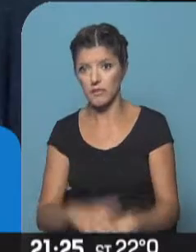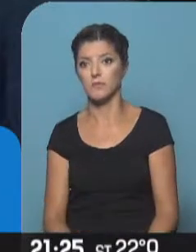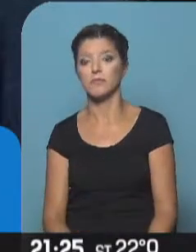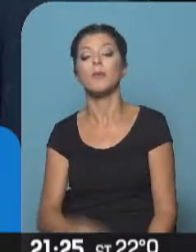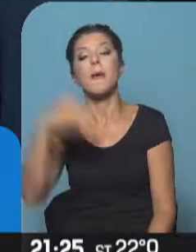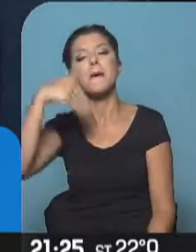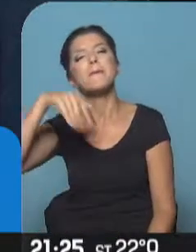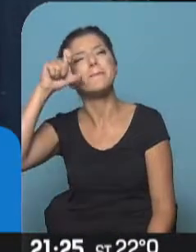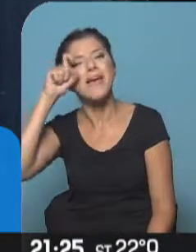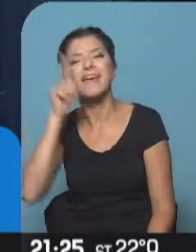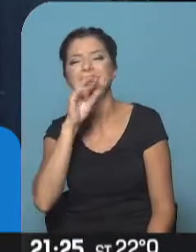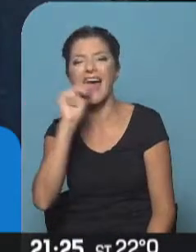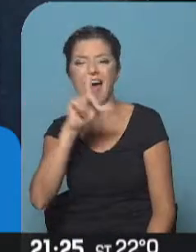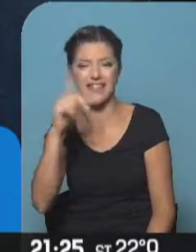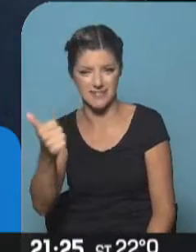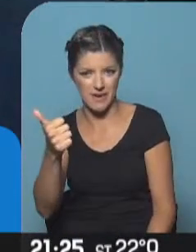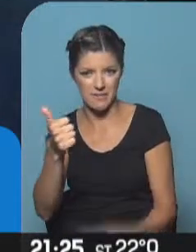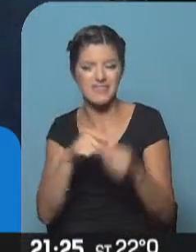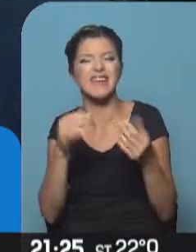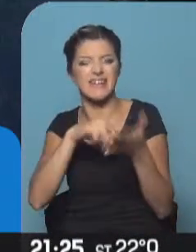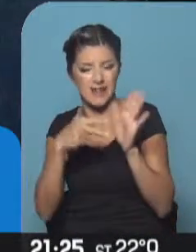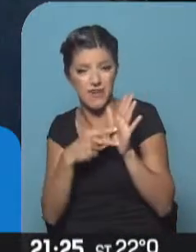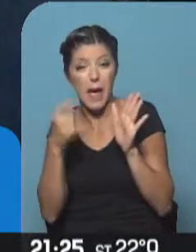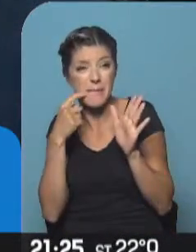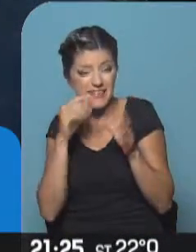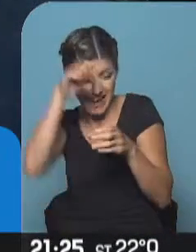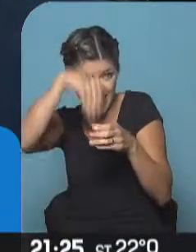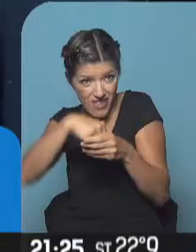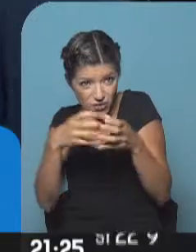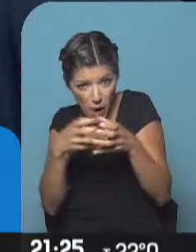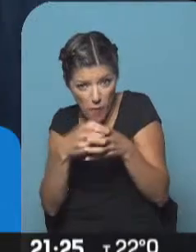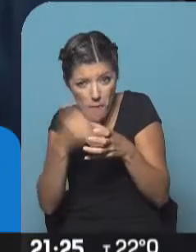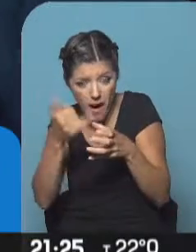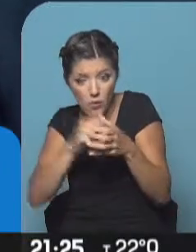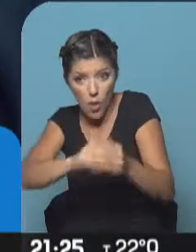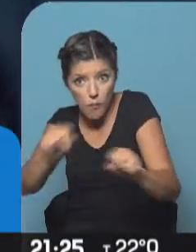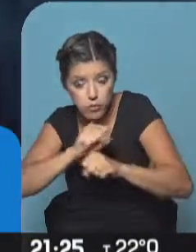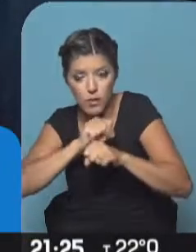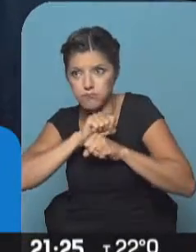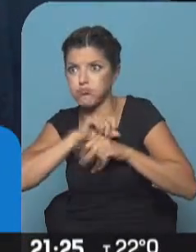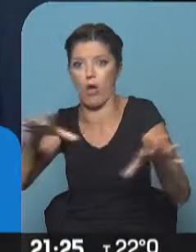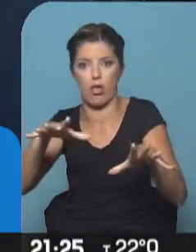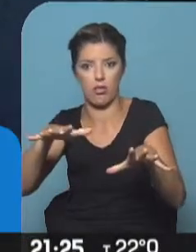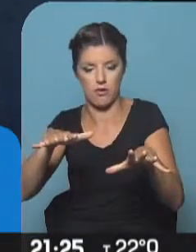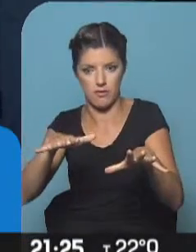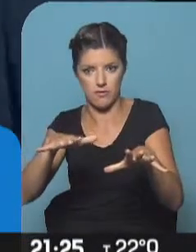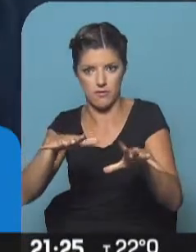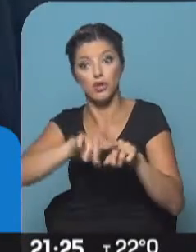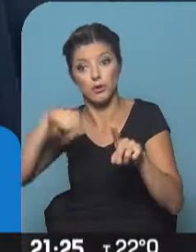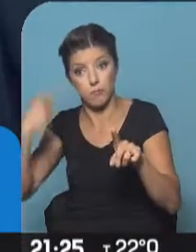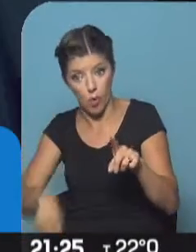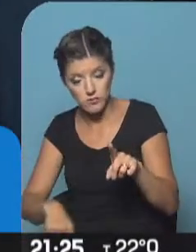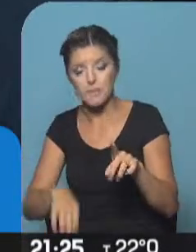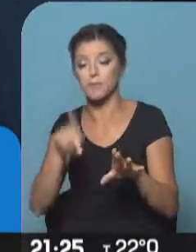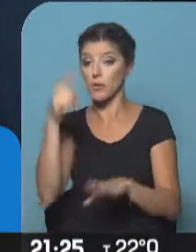mucha pedazos de metales y de la propia y de otras cosas que haga despedir sí porque la onda